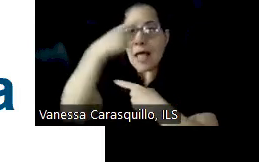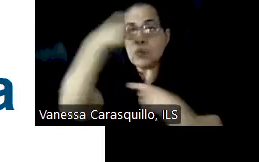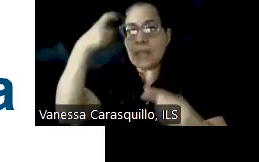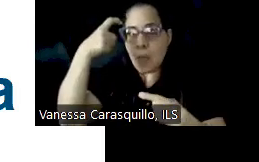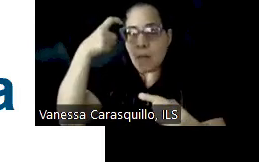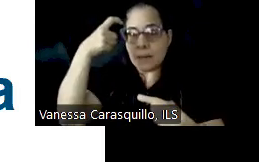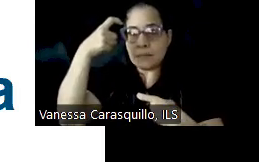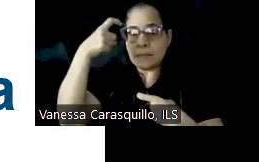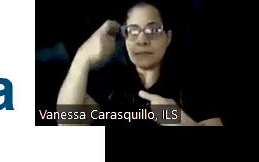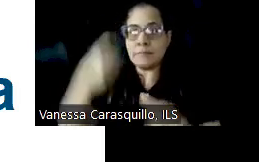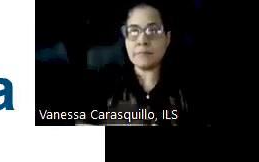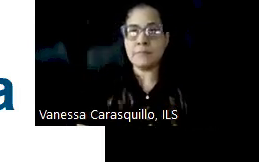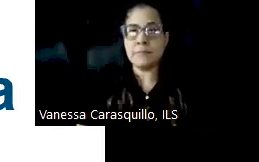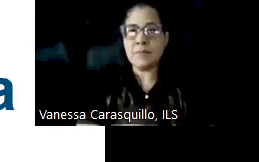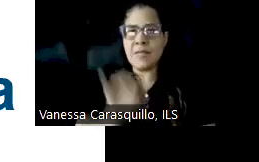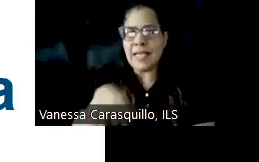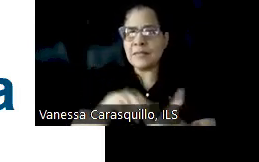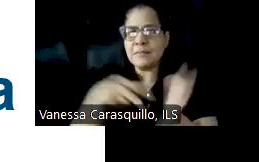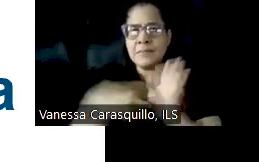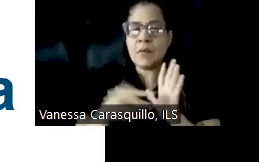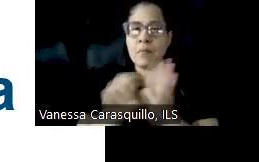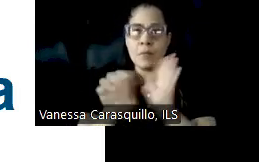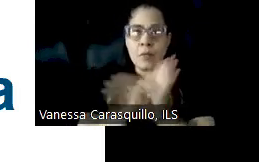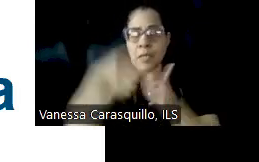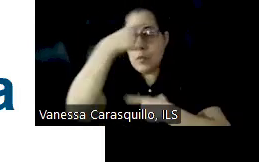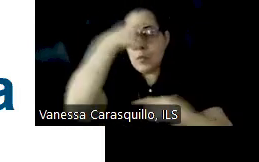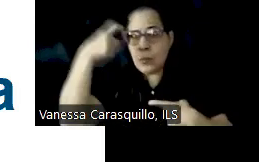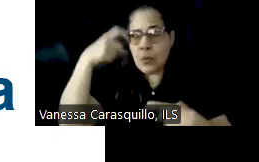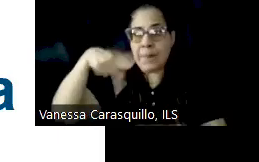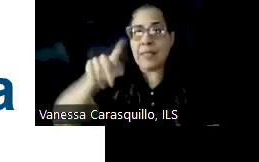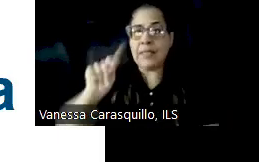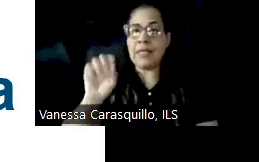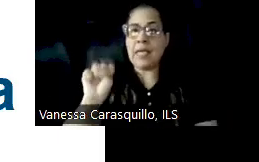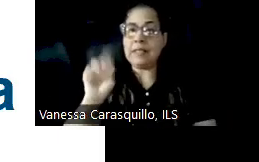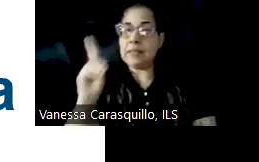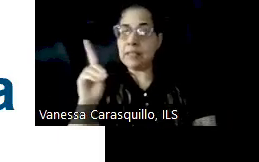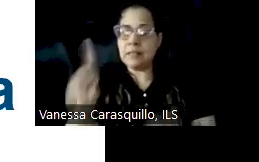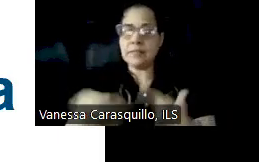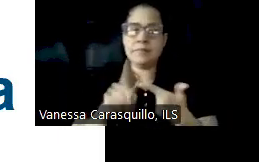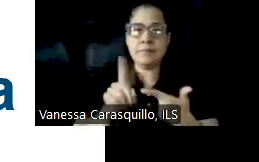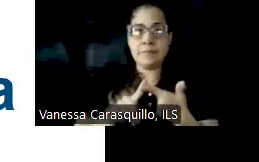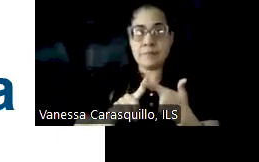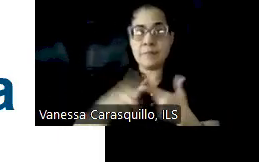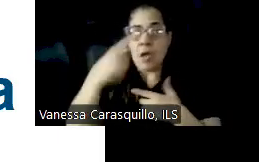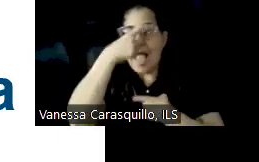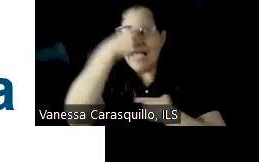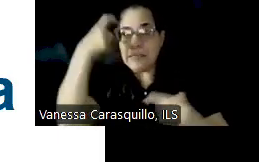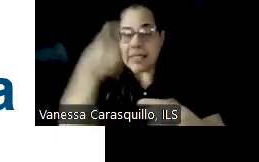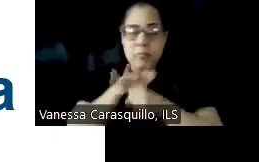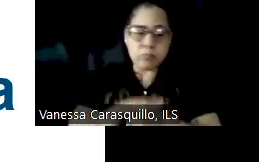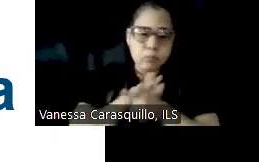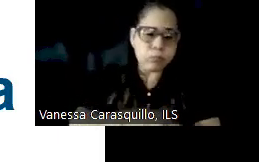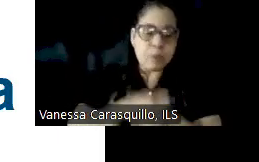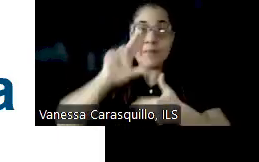relacionados al trauma, esas son condiciones como trastorno de estrés postraumático, trastorno agudo de estrés, y después de los huracanes,